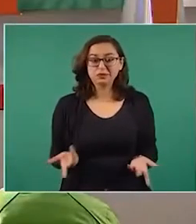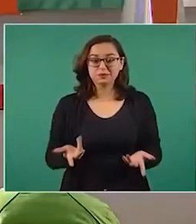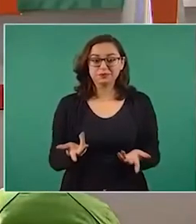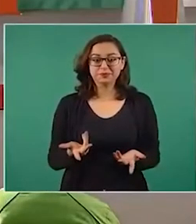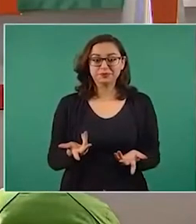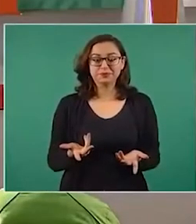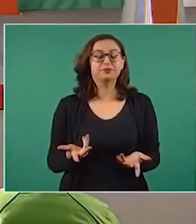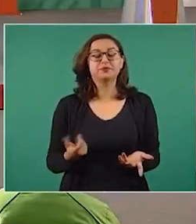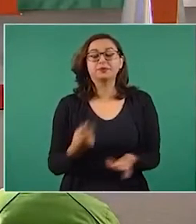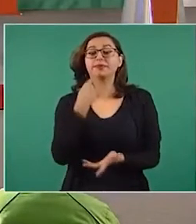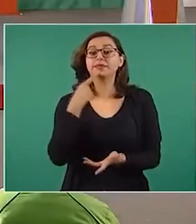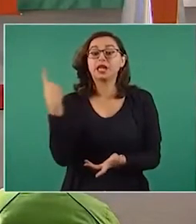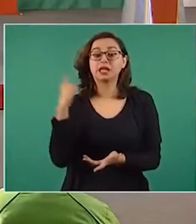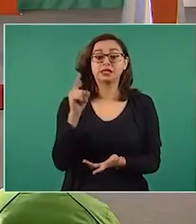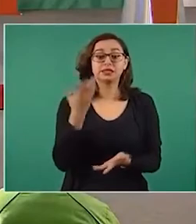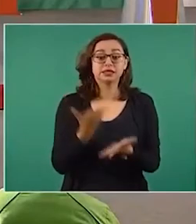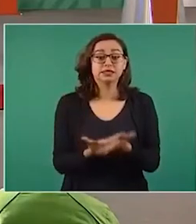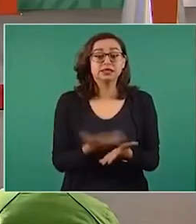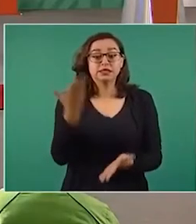la presenta